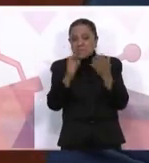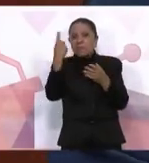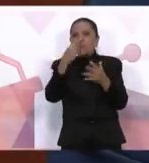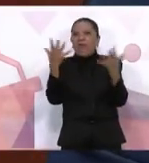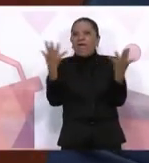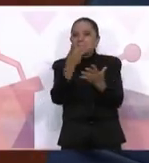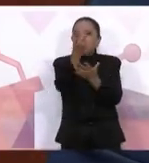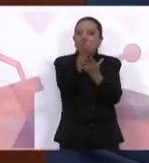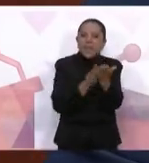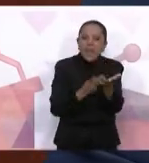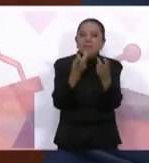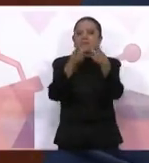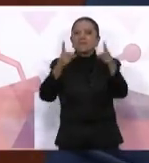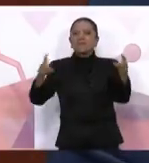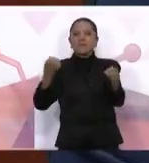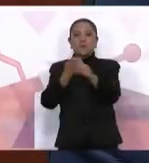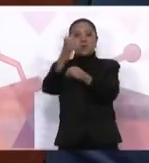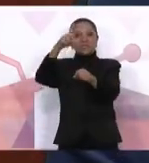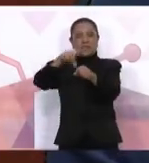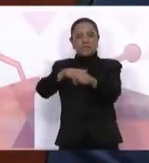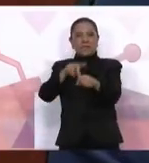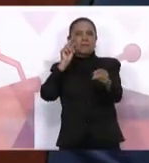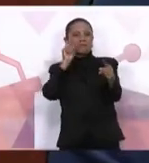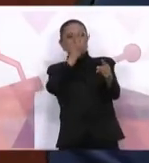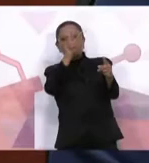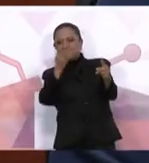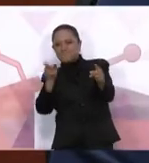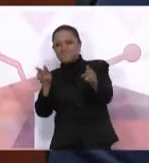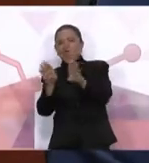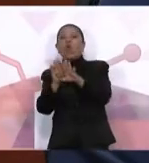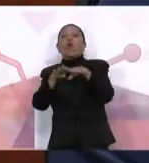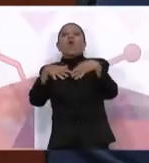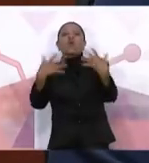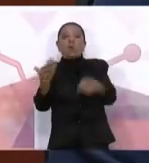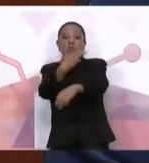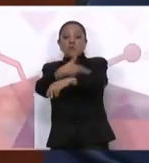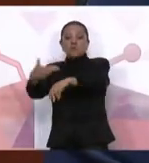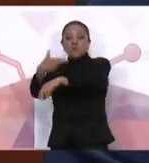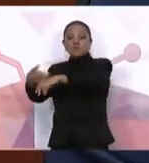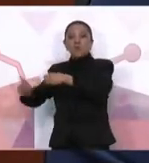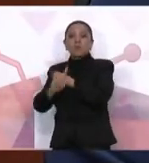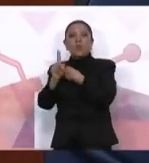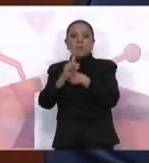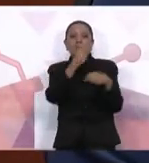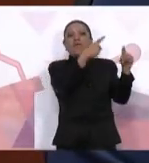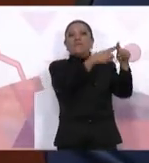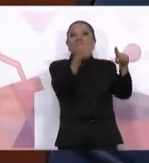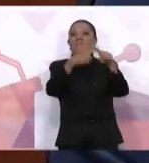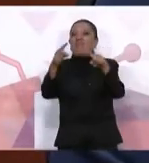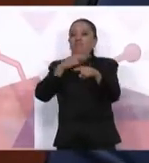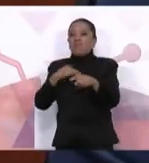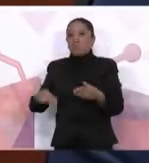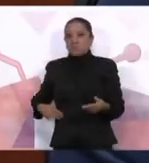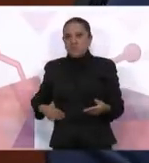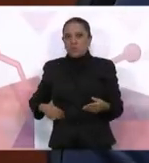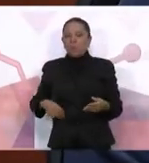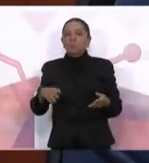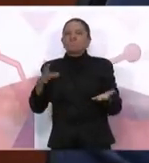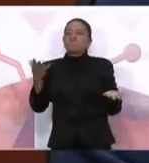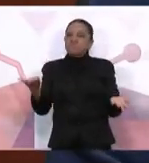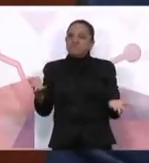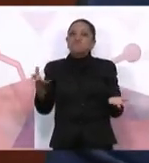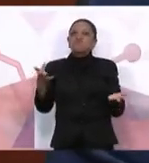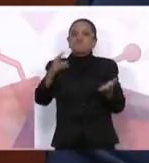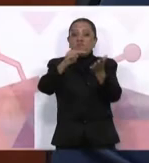estatal que contemple cómo vamos a solucionar los problemas de los diferentes municipios sin duda tenemos que firmar un pacto por